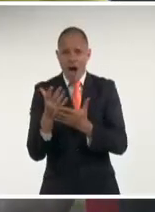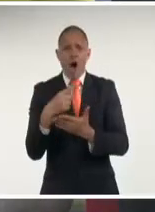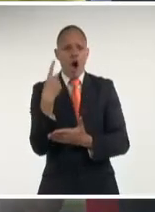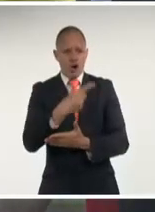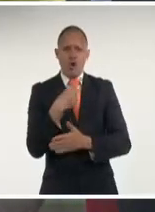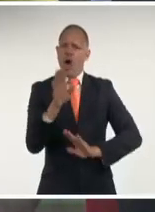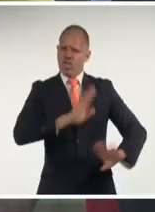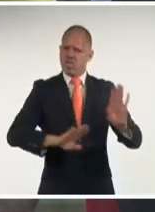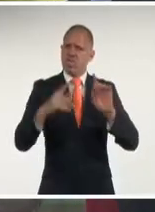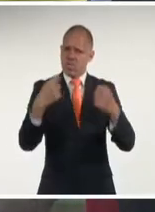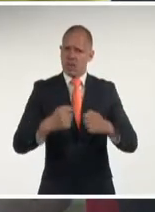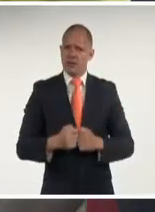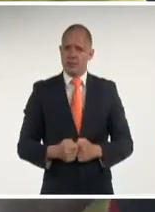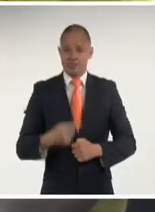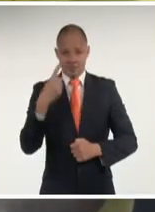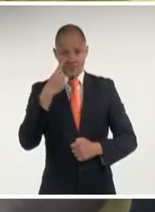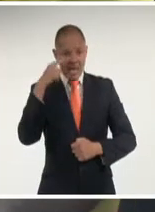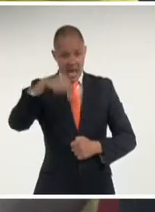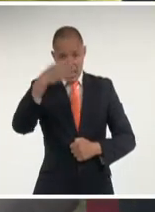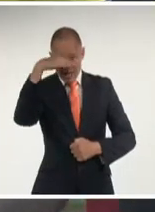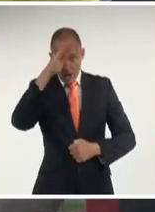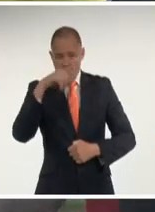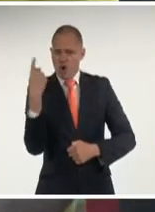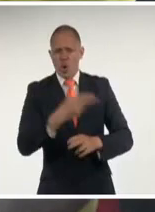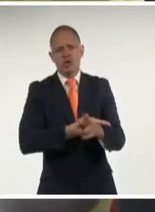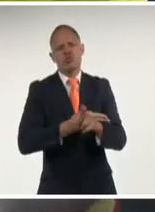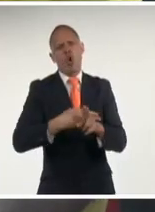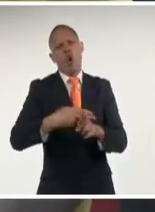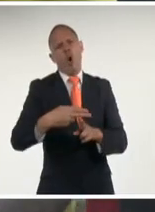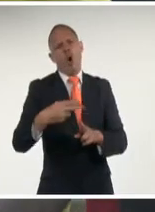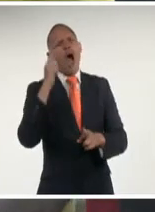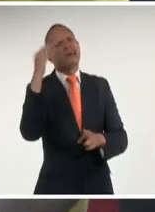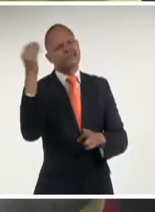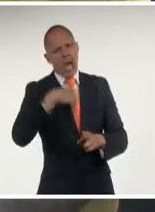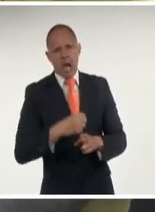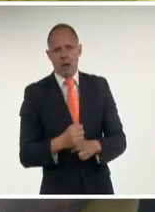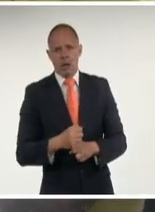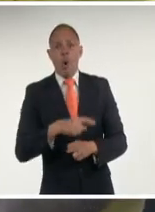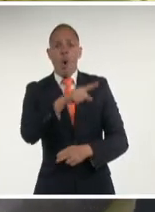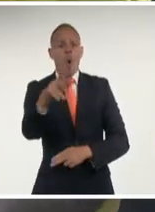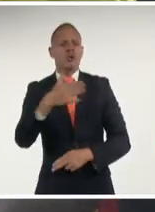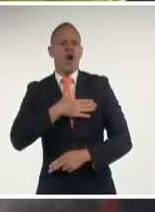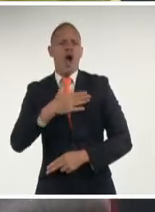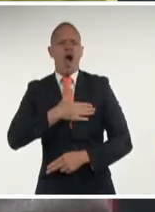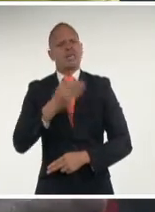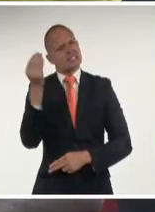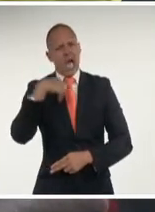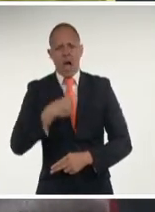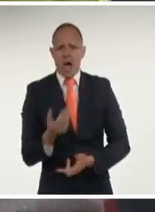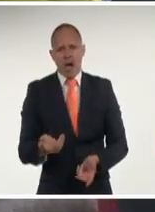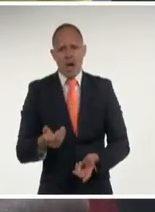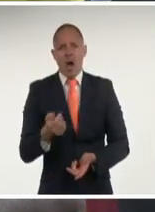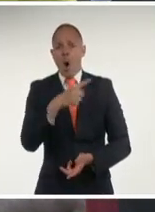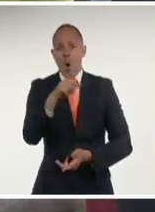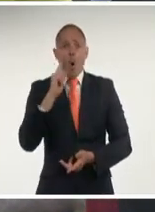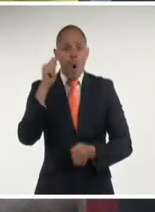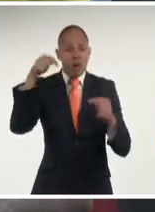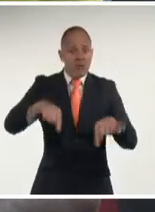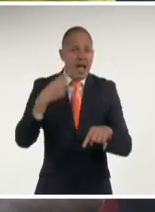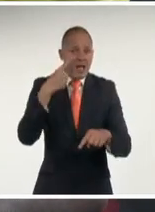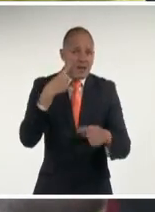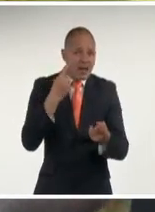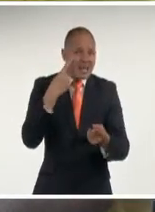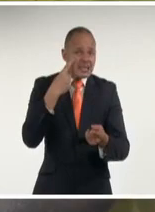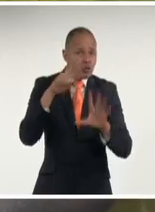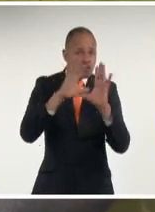Cada cubano tiene una historia, tiene un sentir, tiene un color y tiene un impacto de lo que está sucediendo